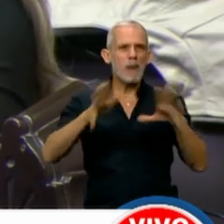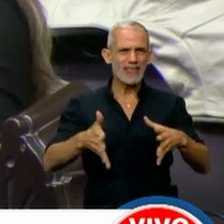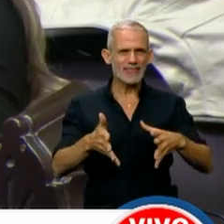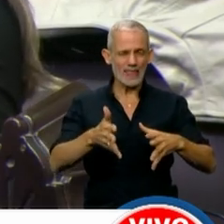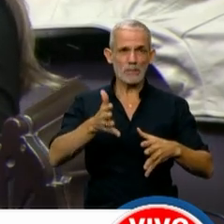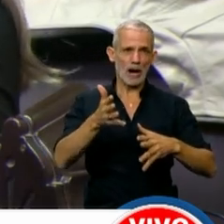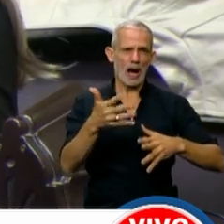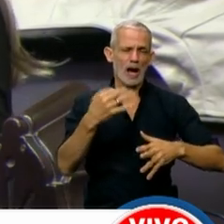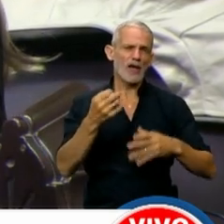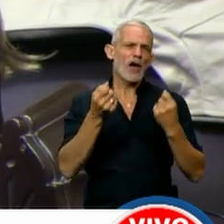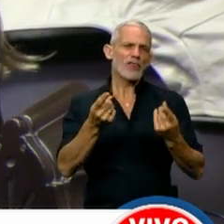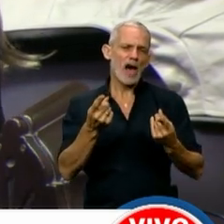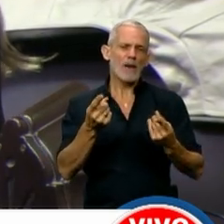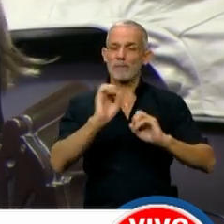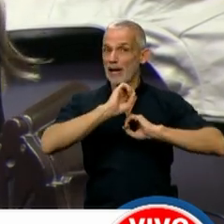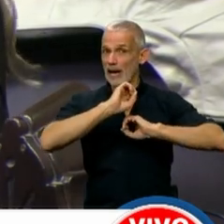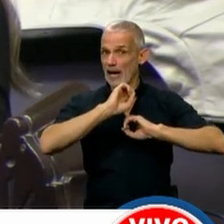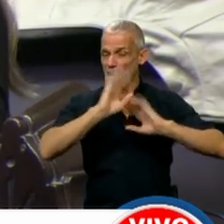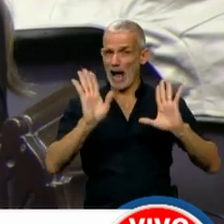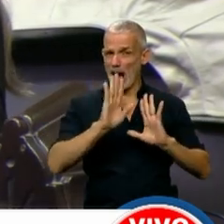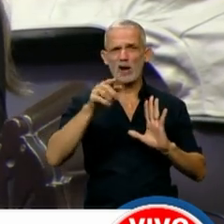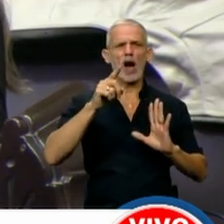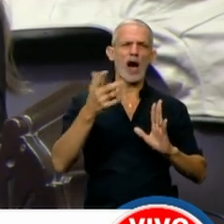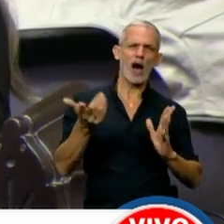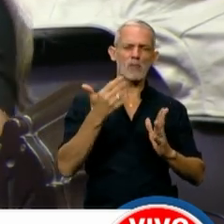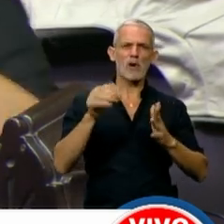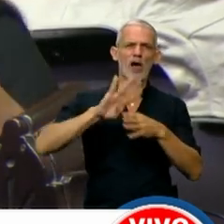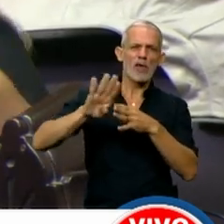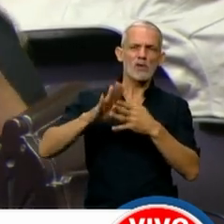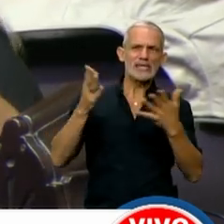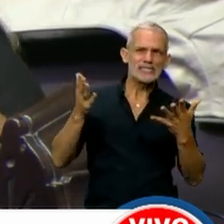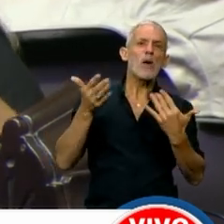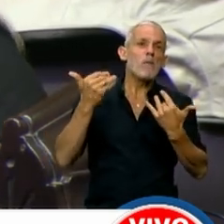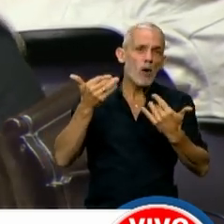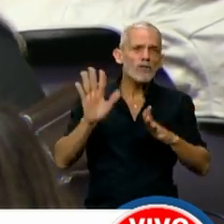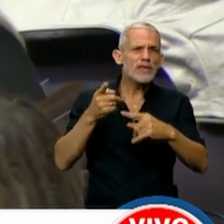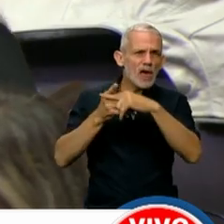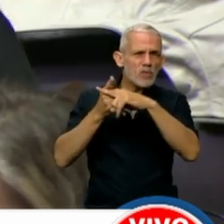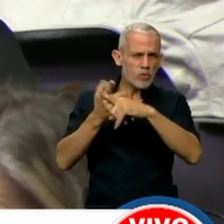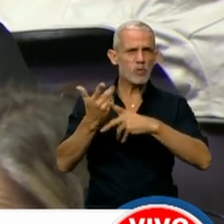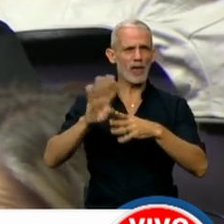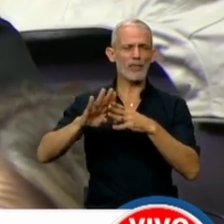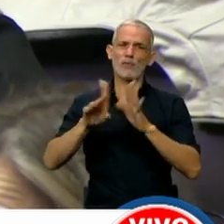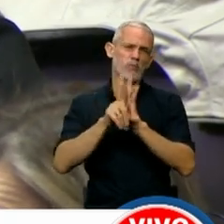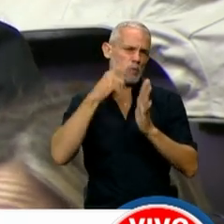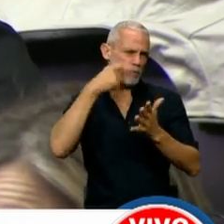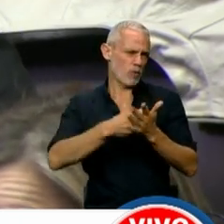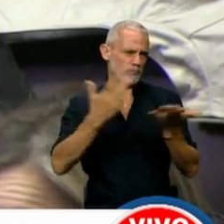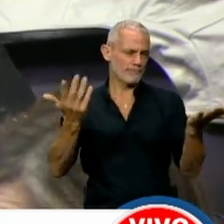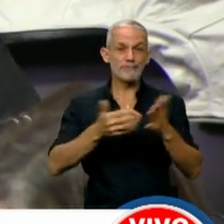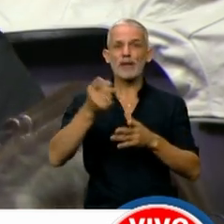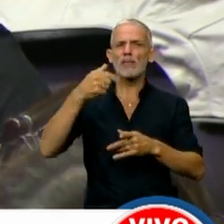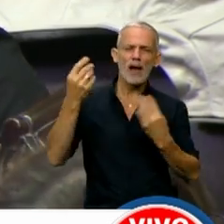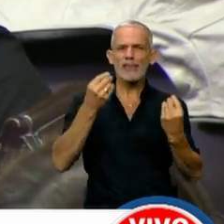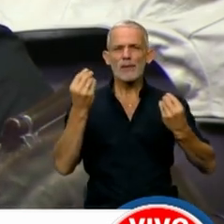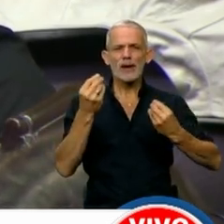le hubiese permitido claramente cuestionar una deuda bien claramente es ilegal aplicar